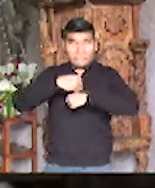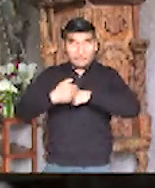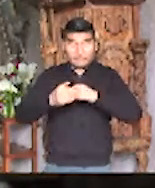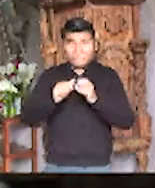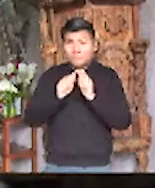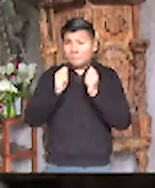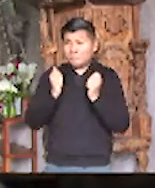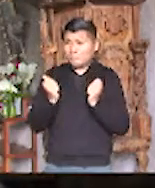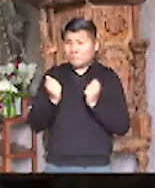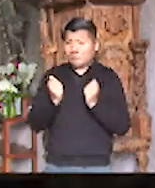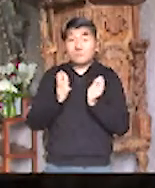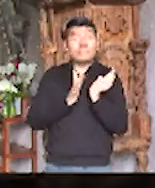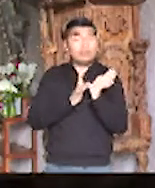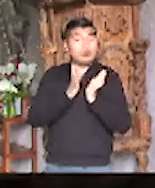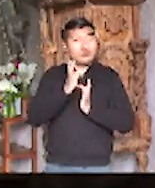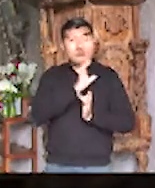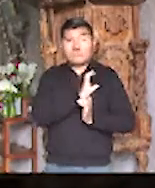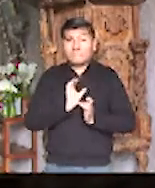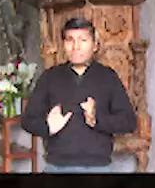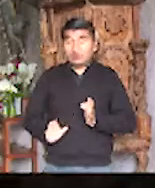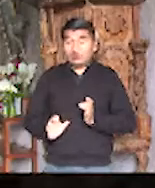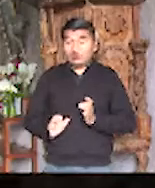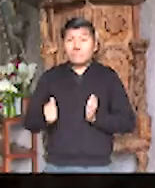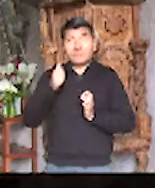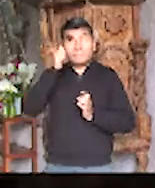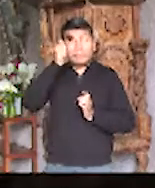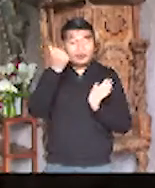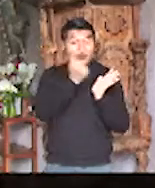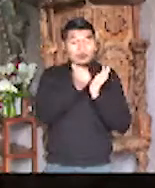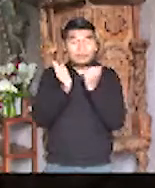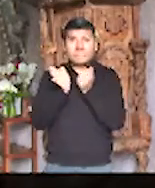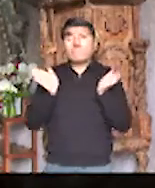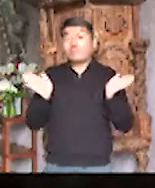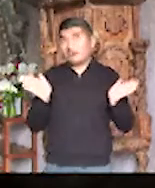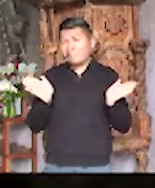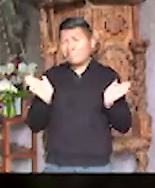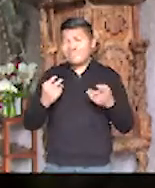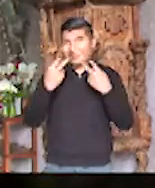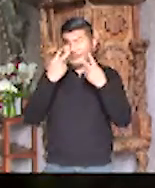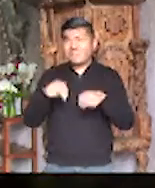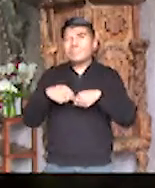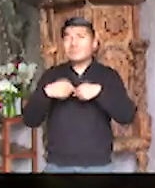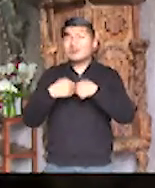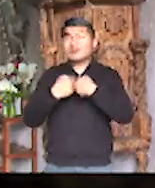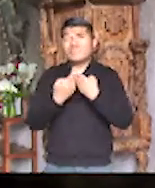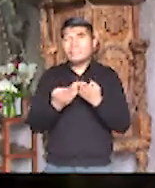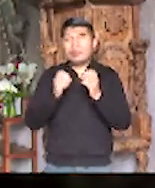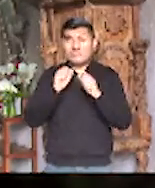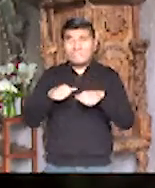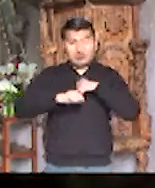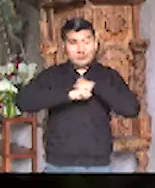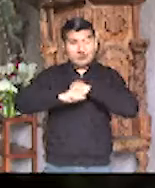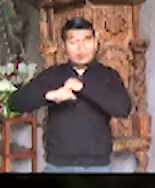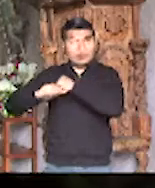cristo jesús que se entrega han visto cómo podemos distinguir nosotros los